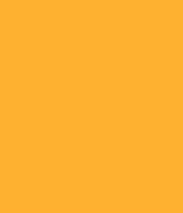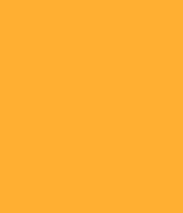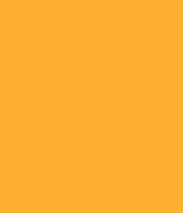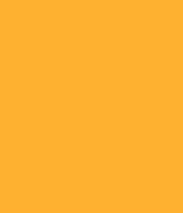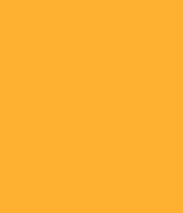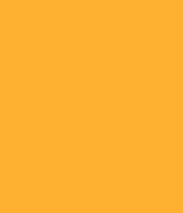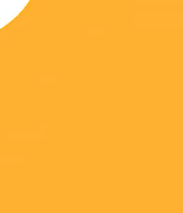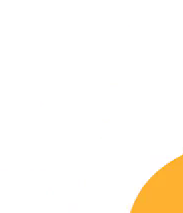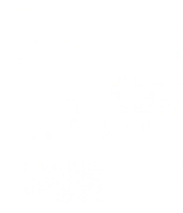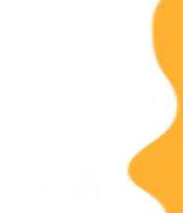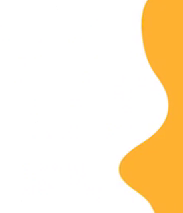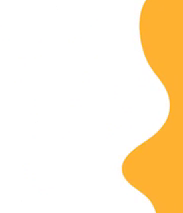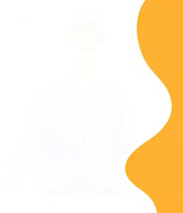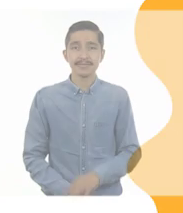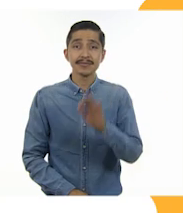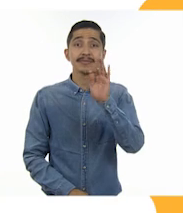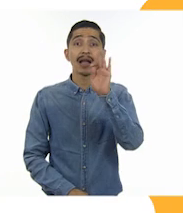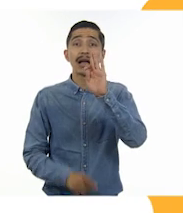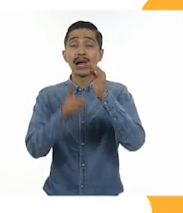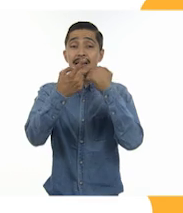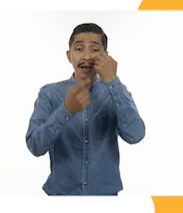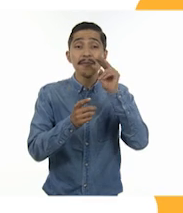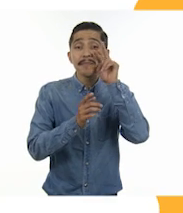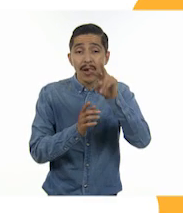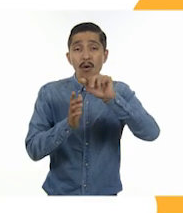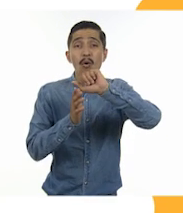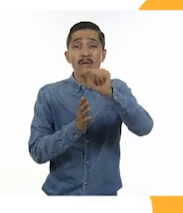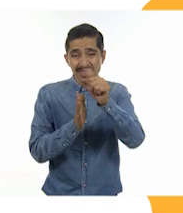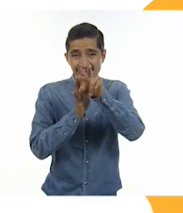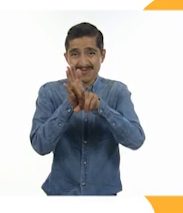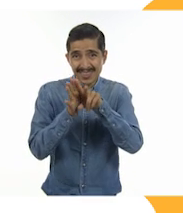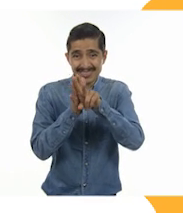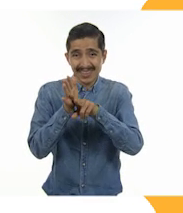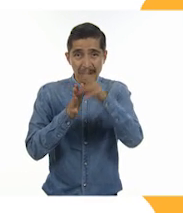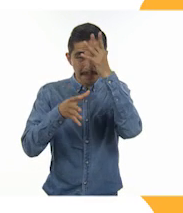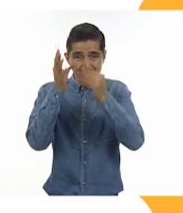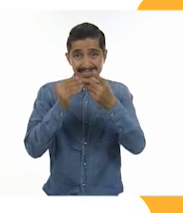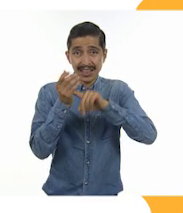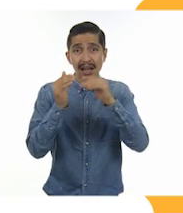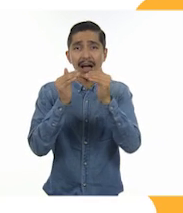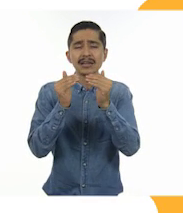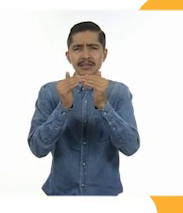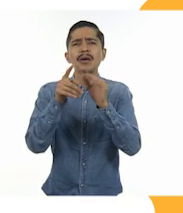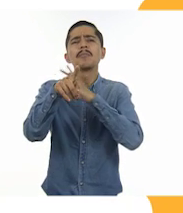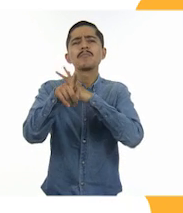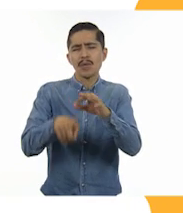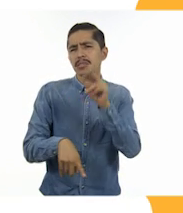800-734-7376. Si quieres volver a ver los programas de Aprende en Casa, los puedes encontrar